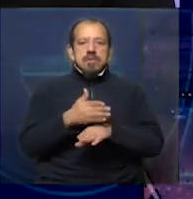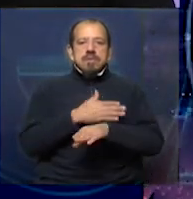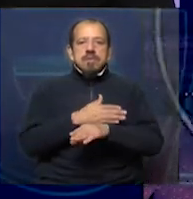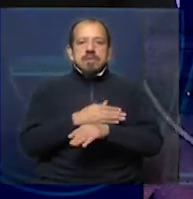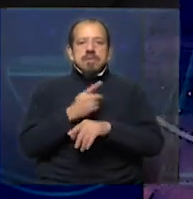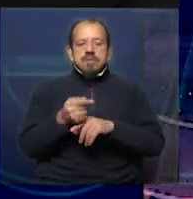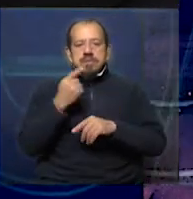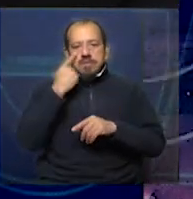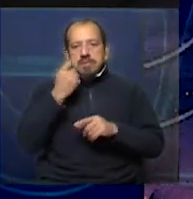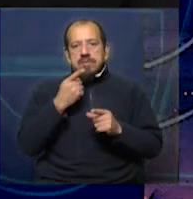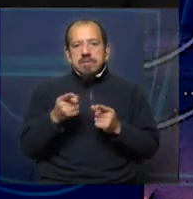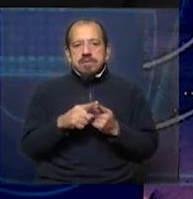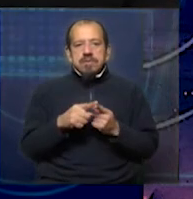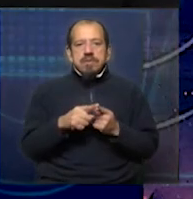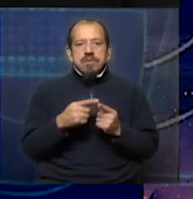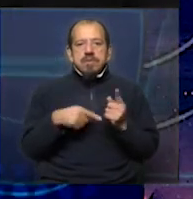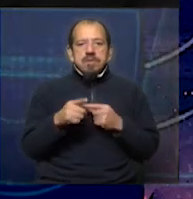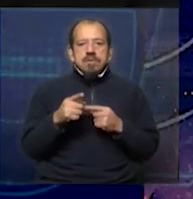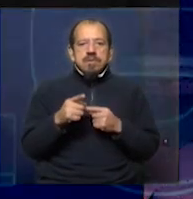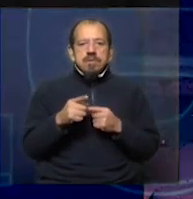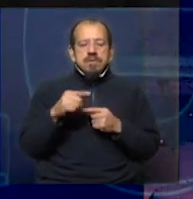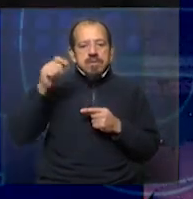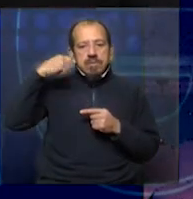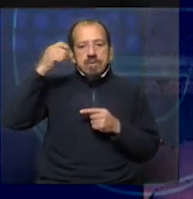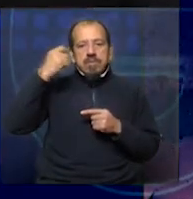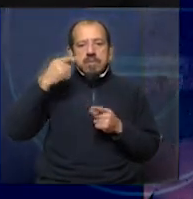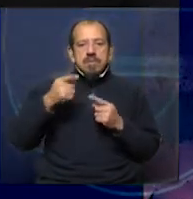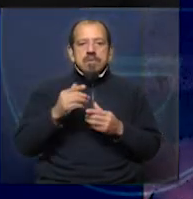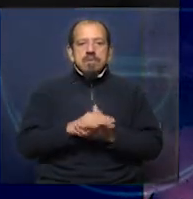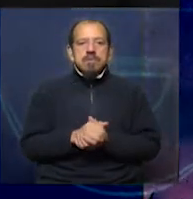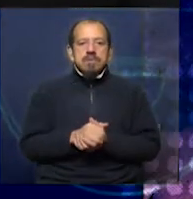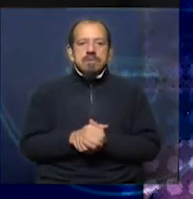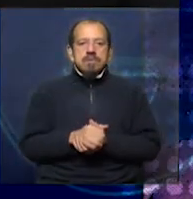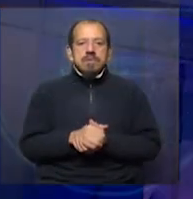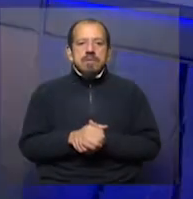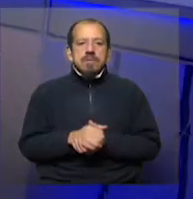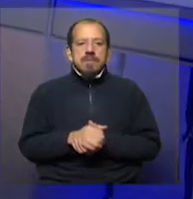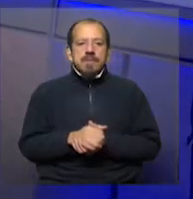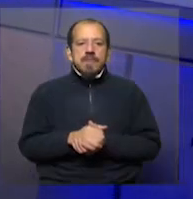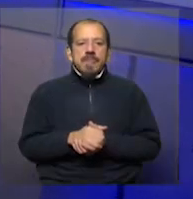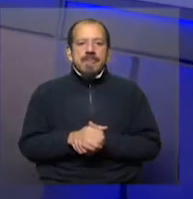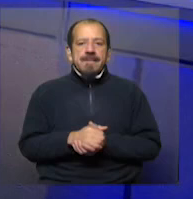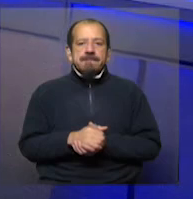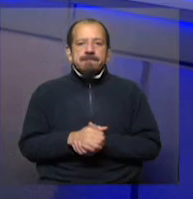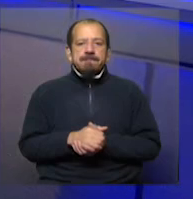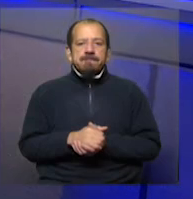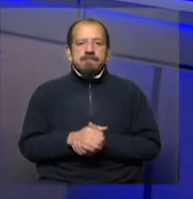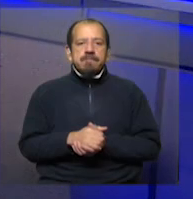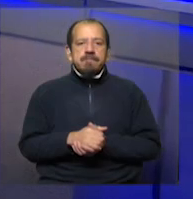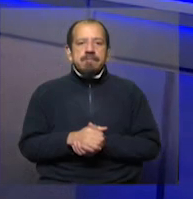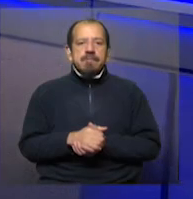nos descubrimos ahora. Y descubrirse con las películas es muy lindo. Ahí estás tú. Claro, sí, hoy hablábamos un poco de eso, de gente que de repente fue